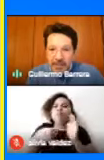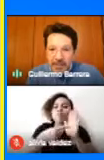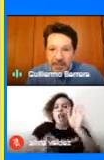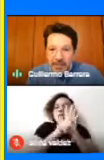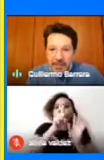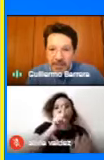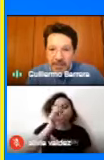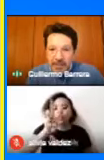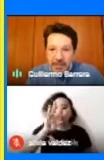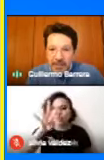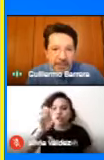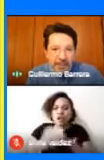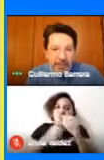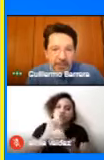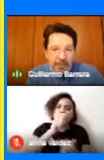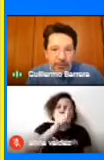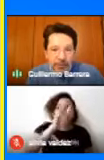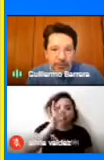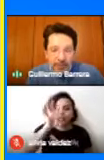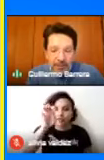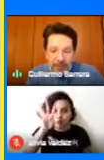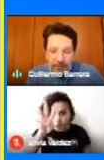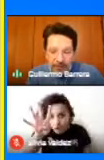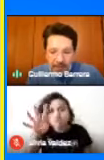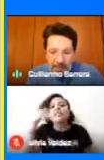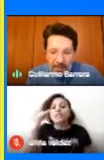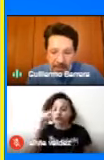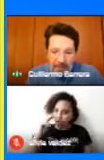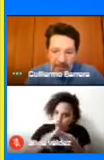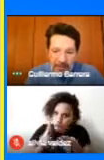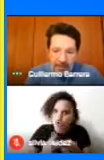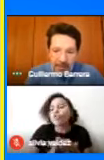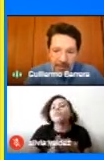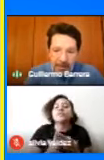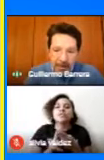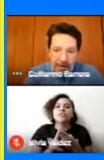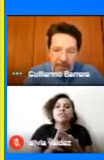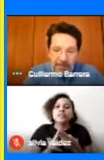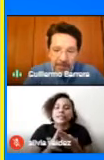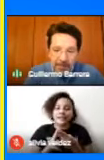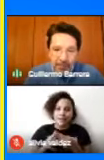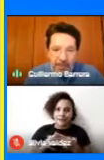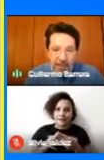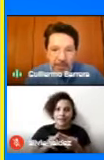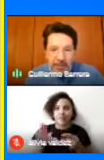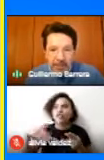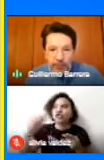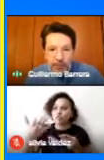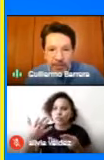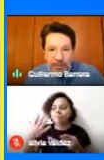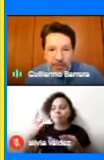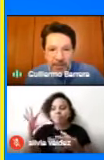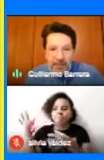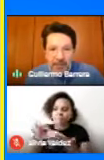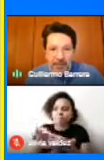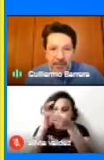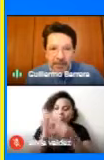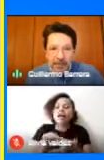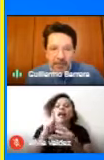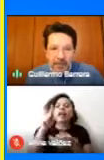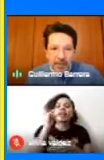134 del 94, ya los conocen y después se afianzaron mediante el Estatuto Nacional